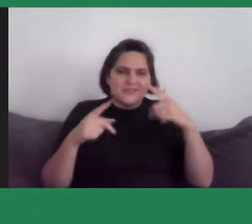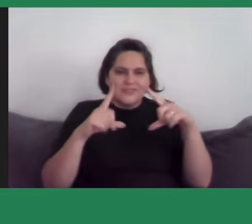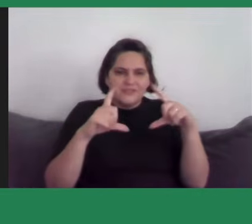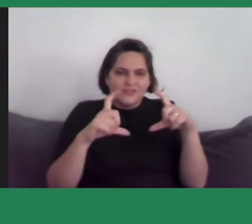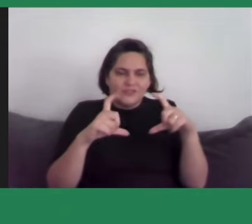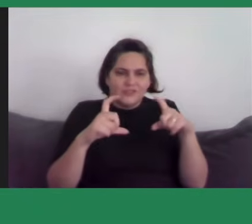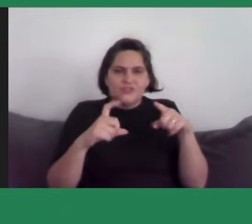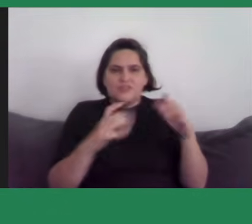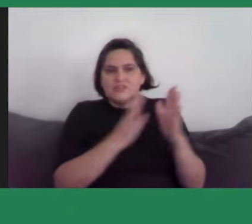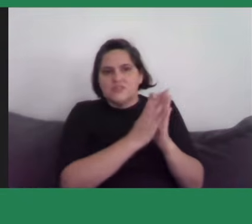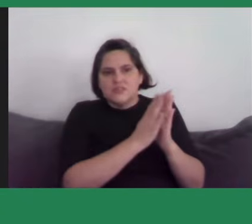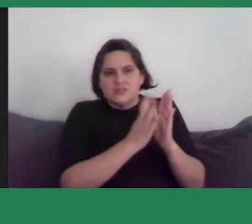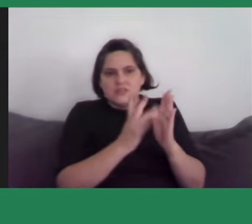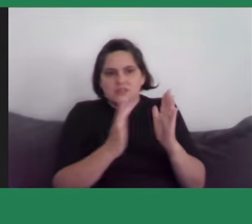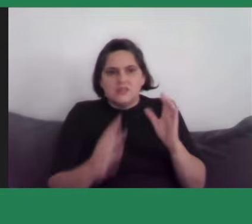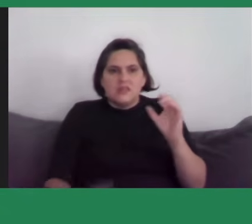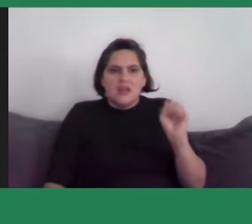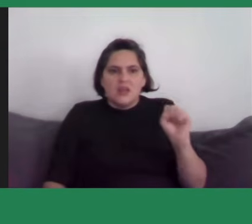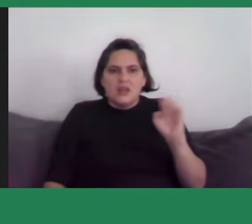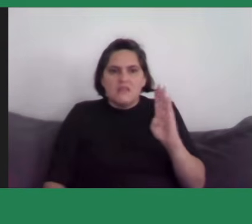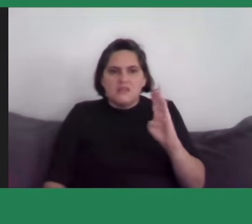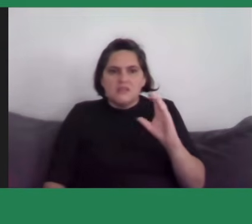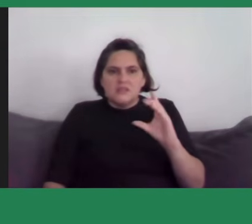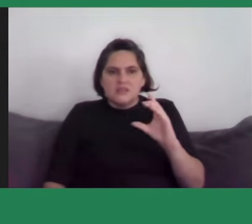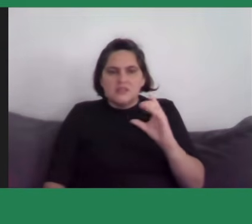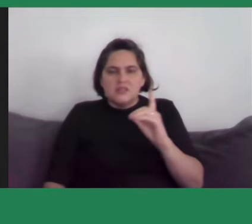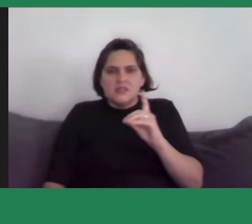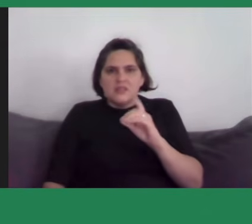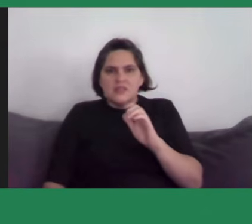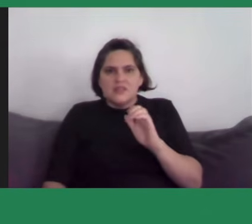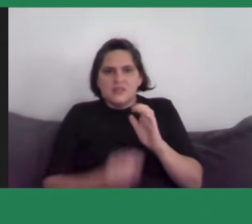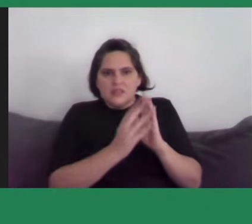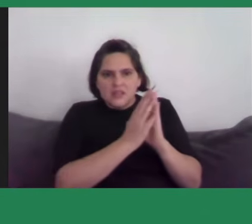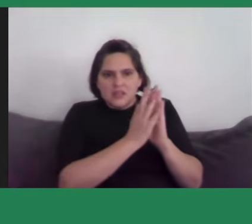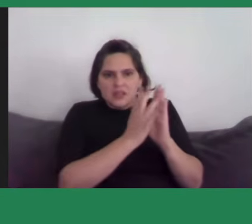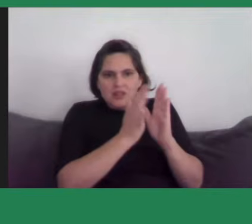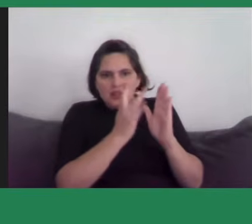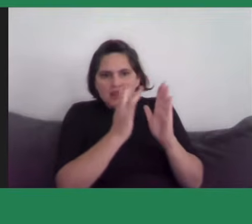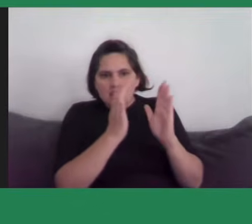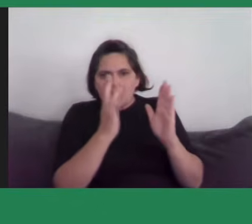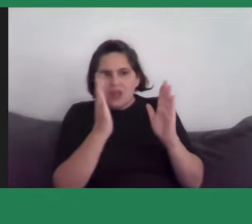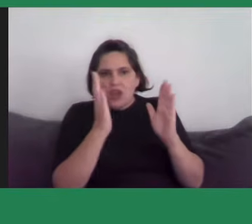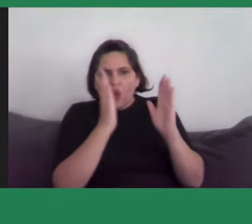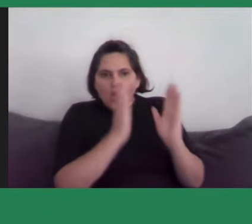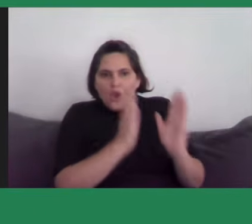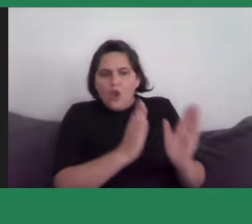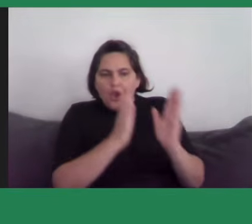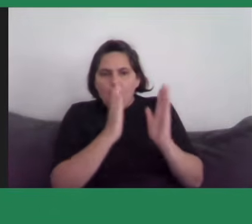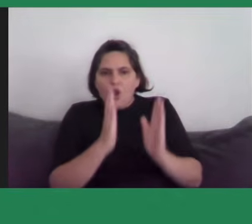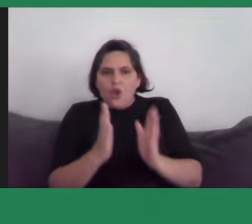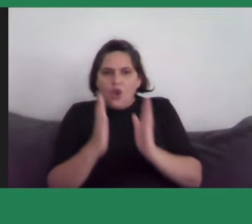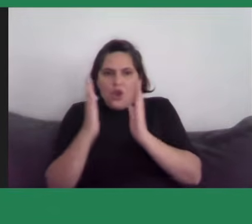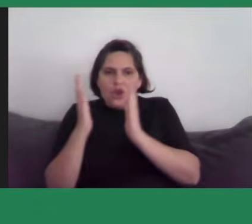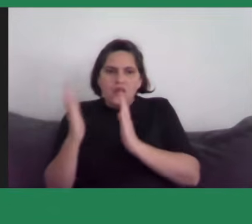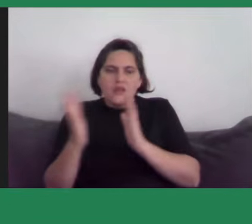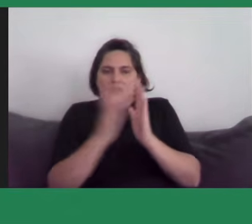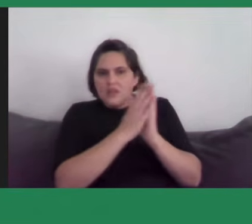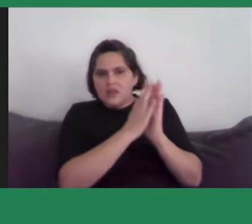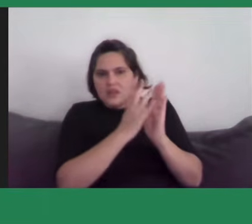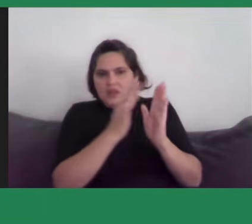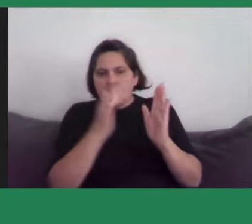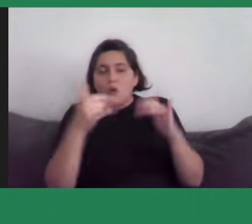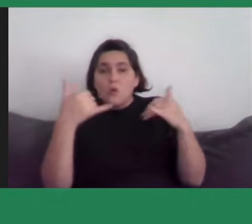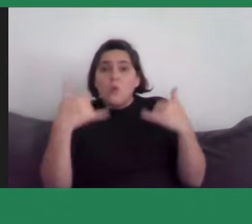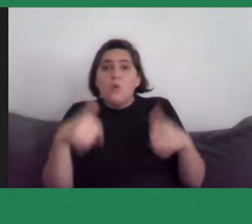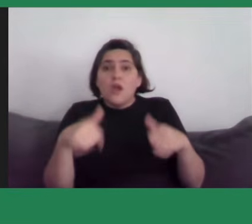poniendo todas las letras ya del alfabeto en orden, ¿ya? Y esa es un juego que da